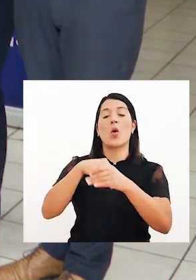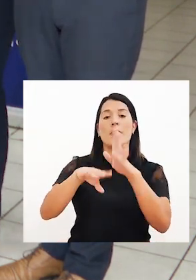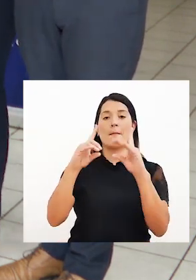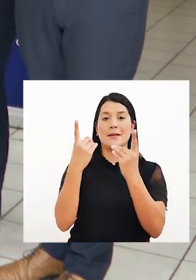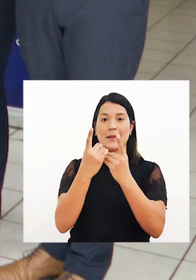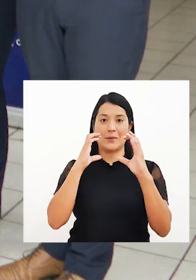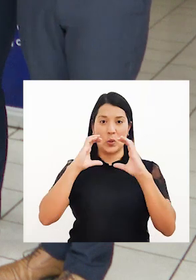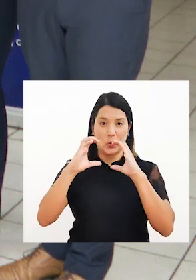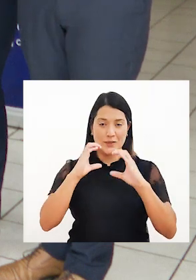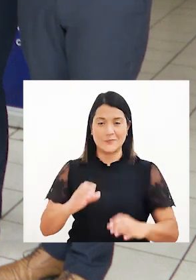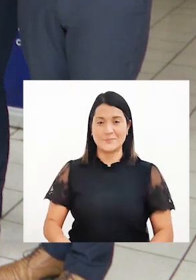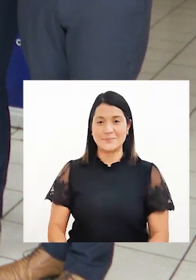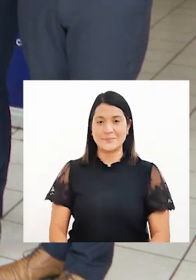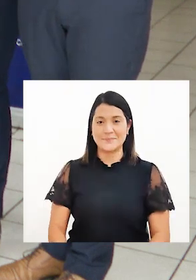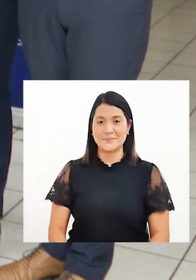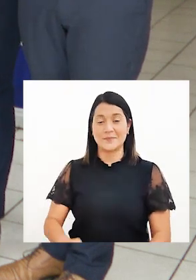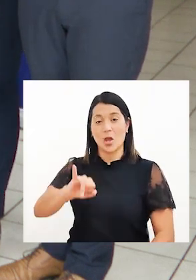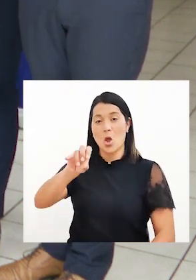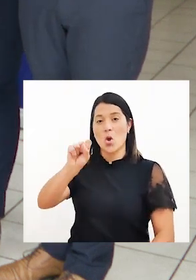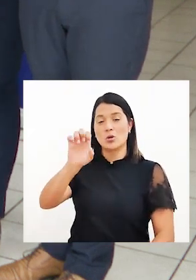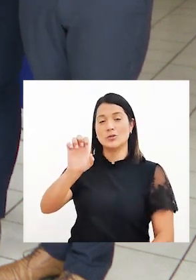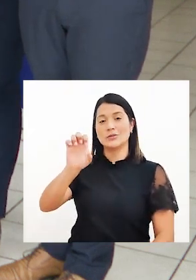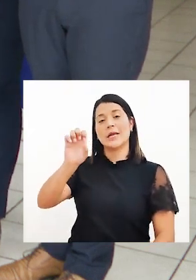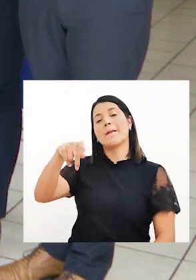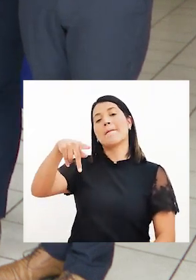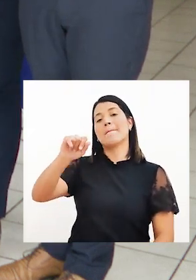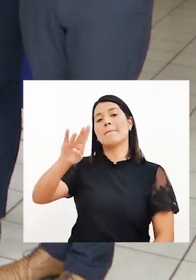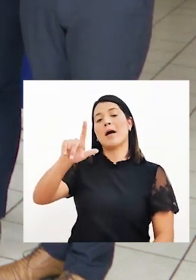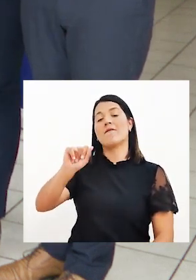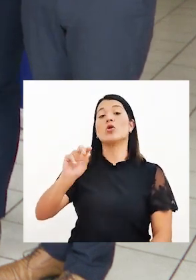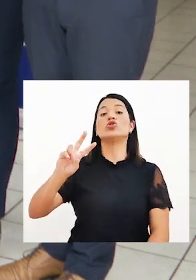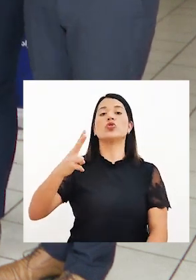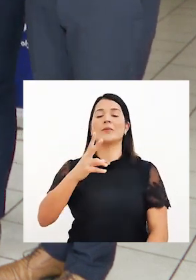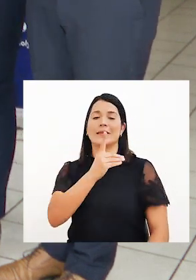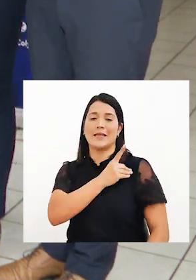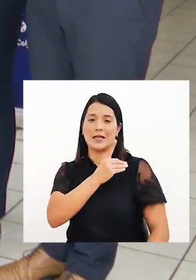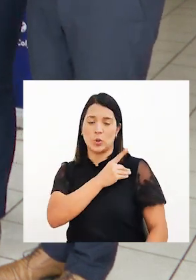Comunicaciones. José Pablo Valerio, Subdirector Ejecutivo.